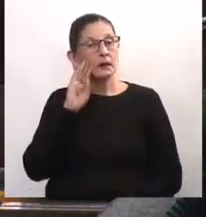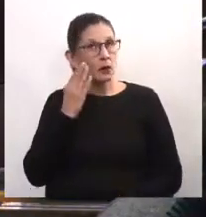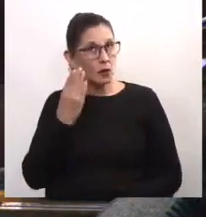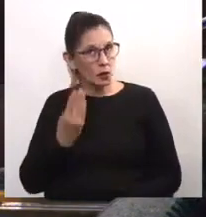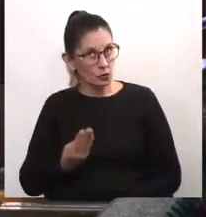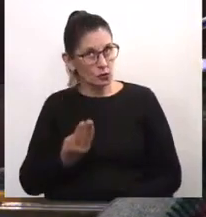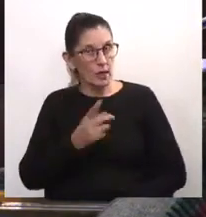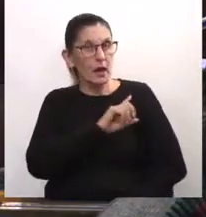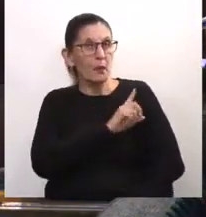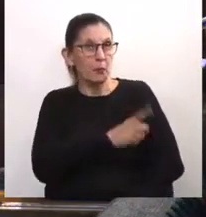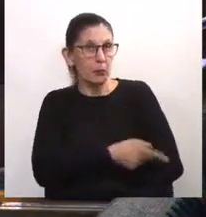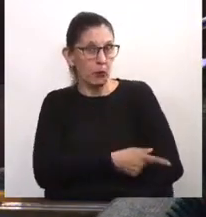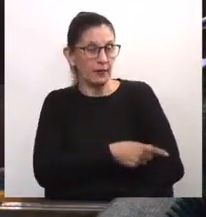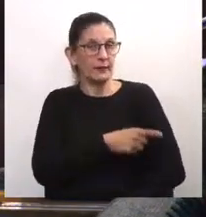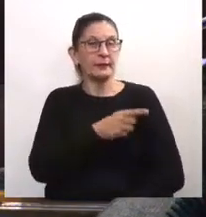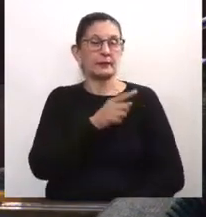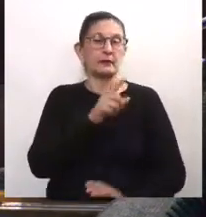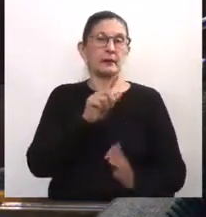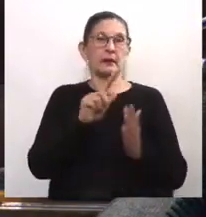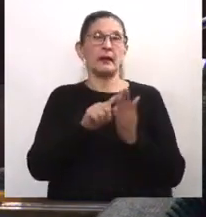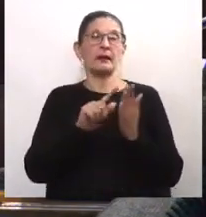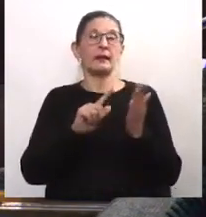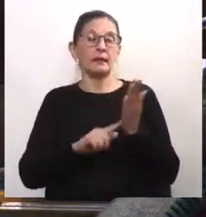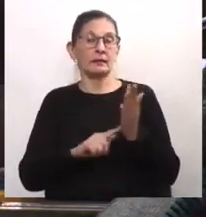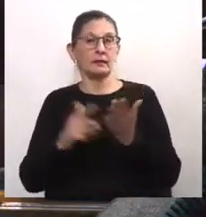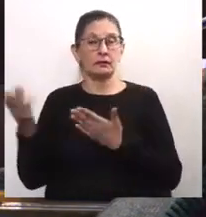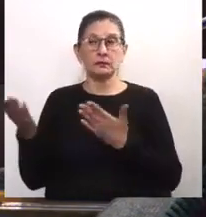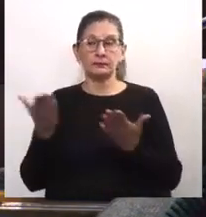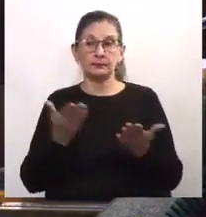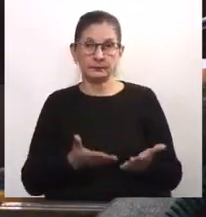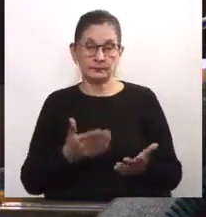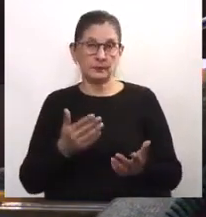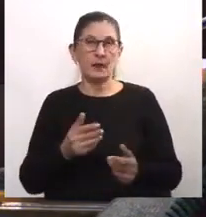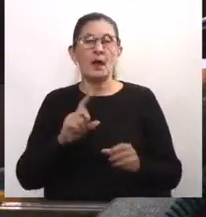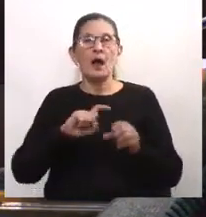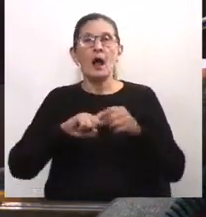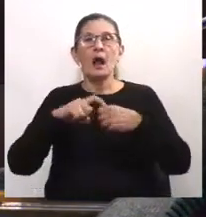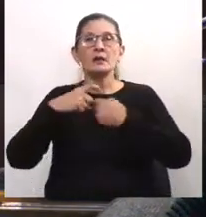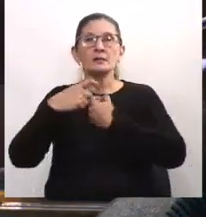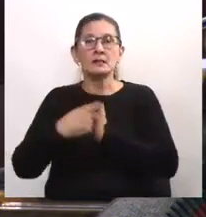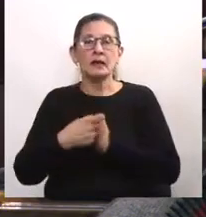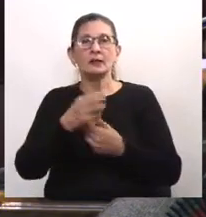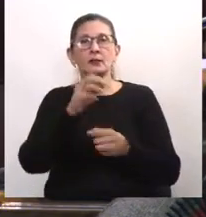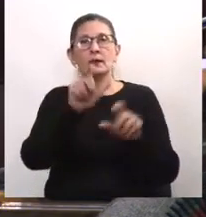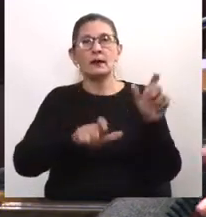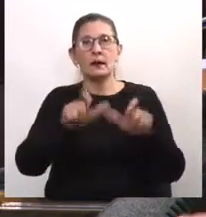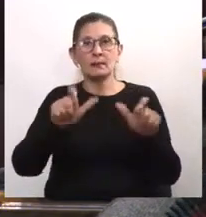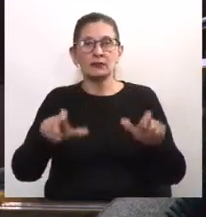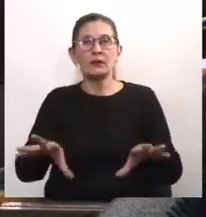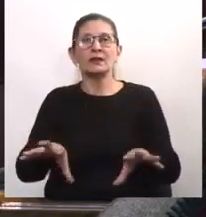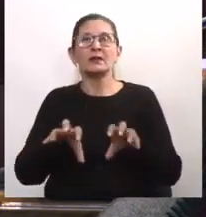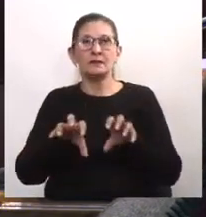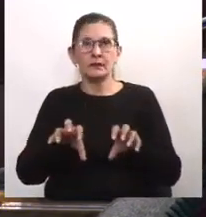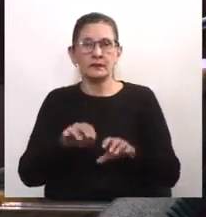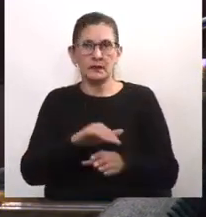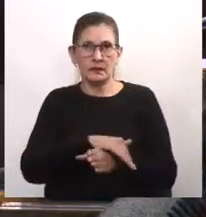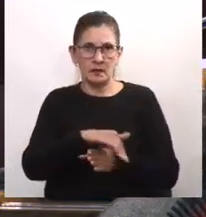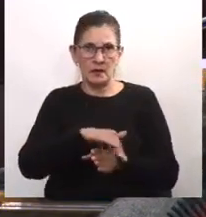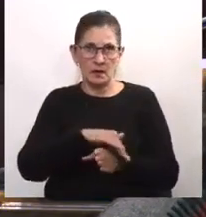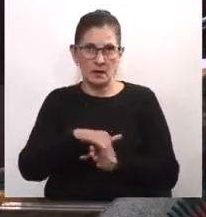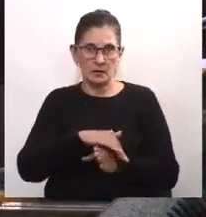reconoce, el Poder Legislativo recibe, y me parece muy bien que lo haga, al sindicato de las personas que viven en la calle,